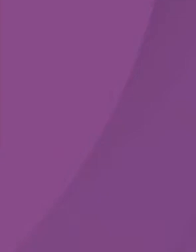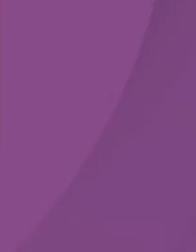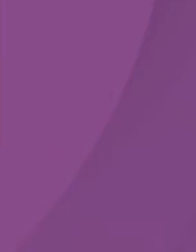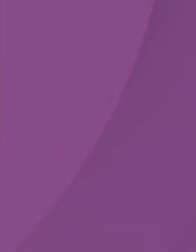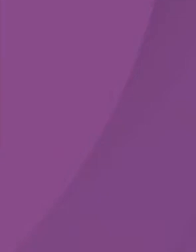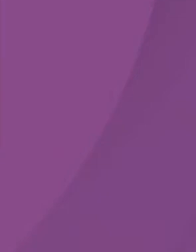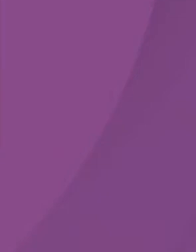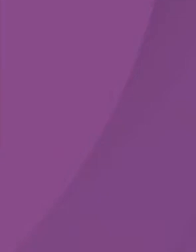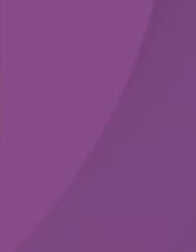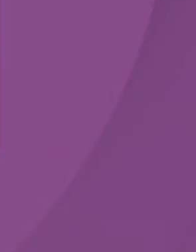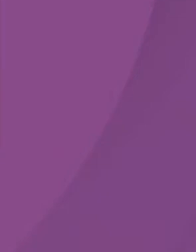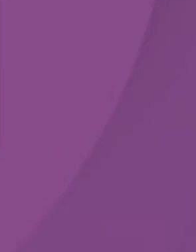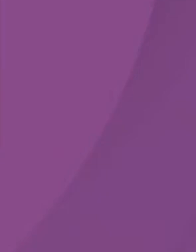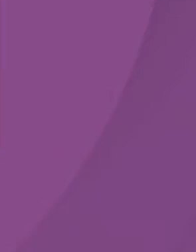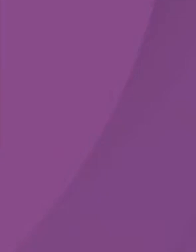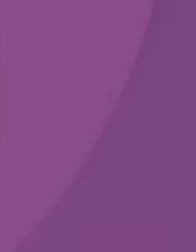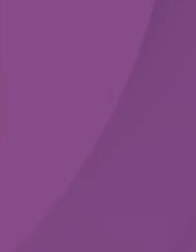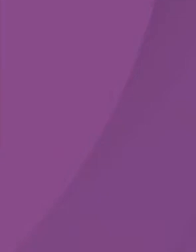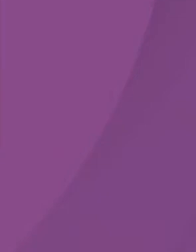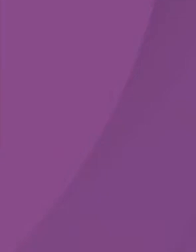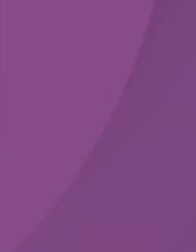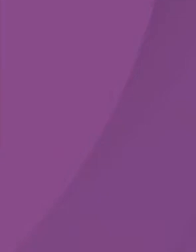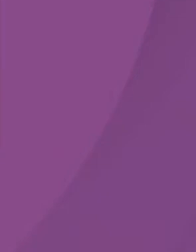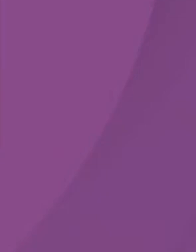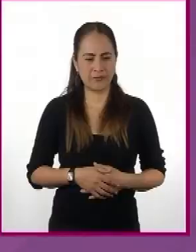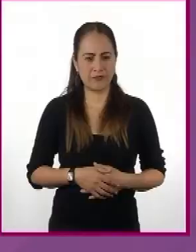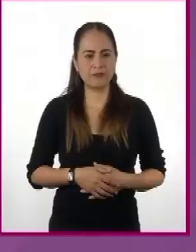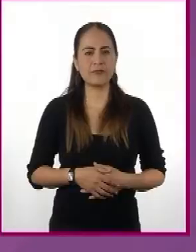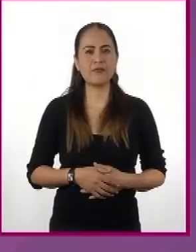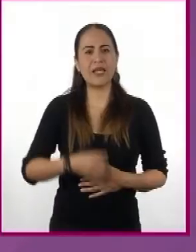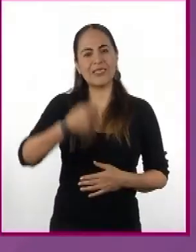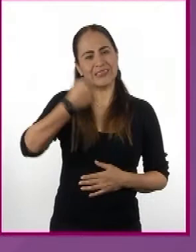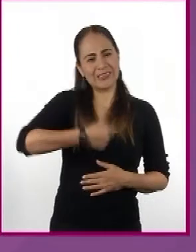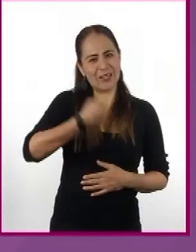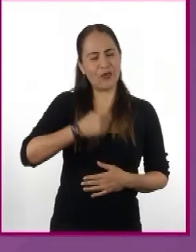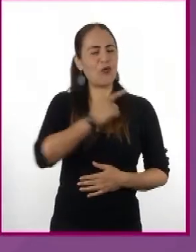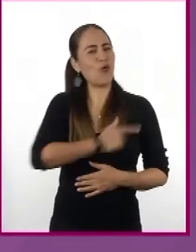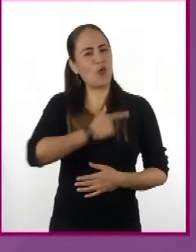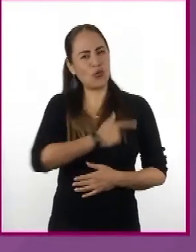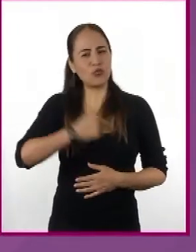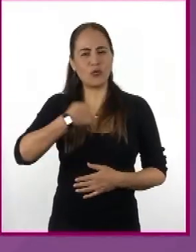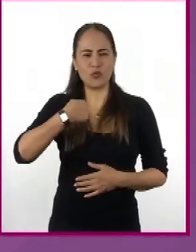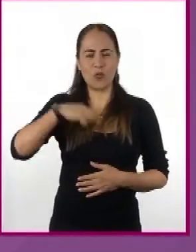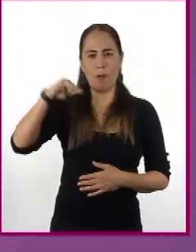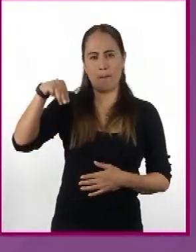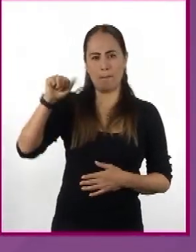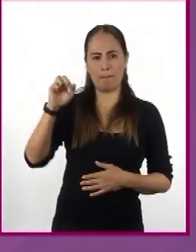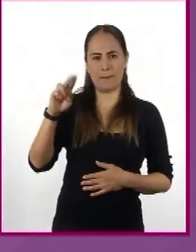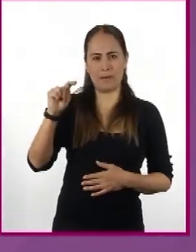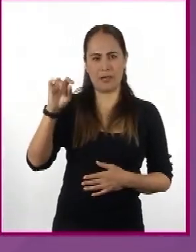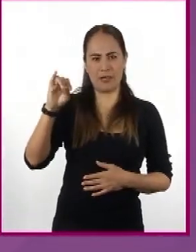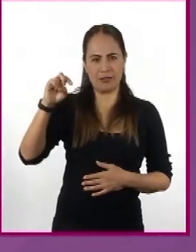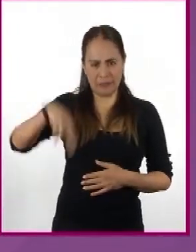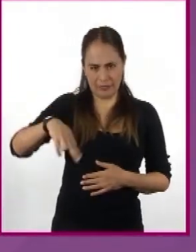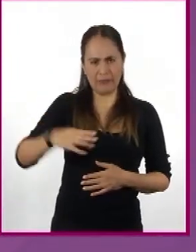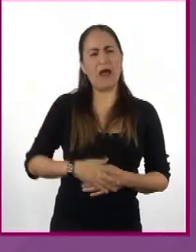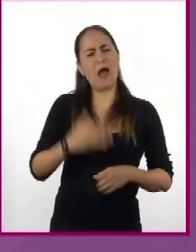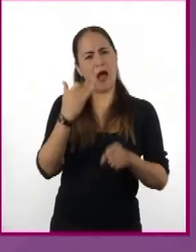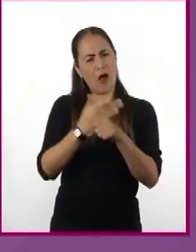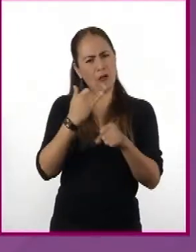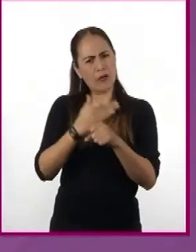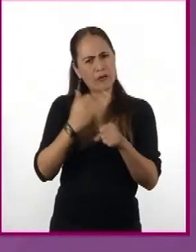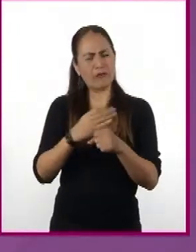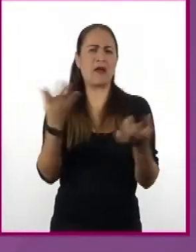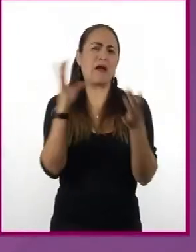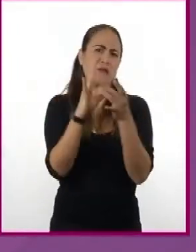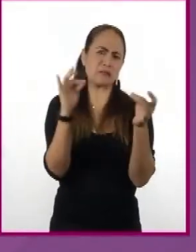tleca con quinchiva. Les saludo con mucha alegría. Soy Martín Tonalmeyotl y les comparto un poco de cómo vengo